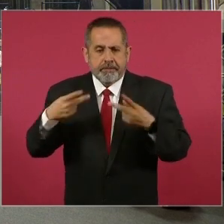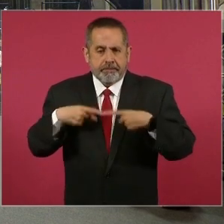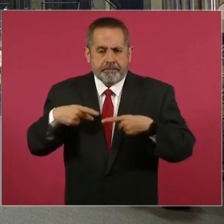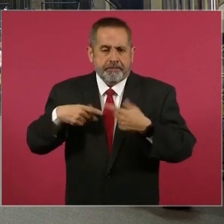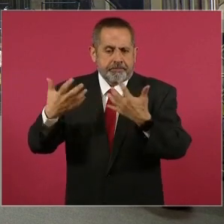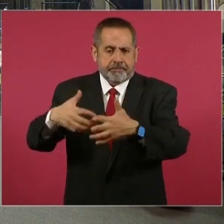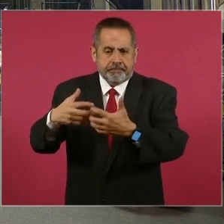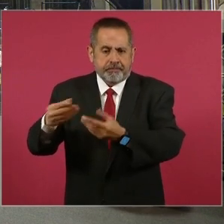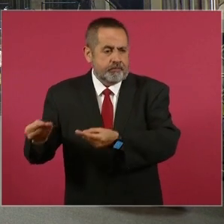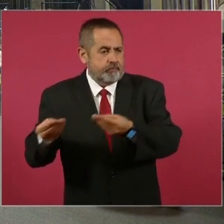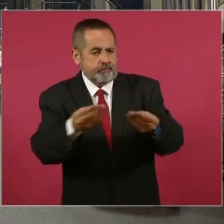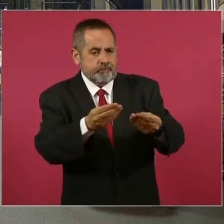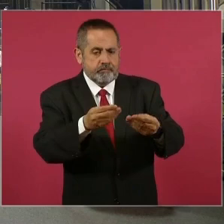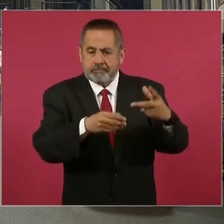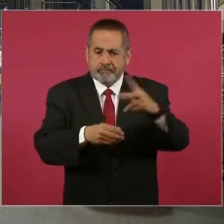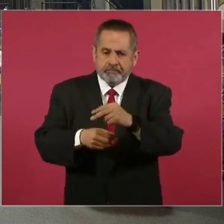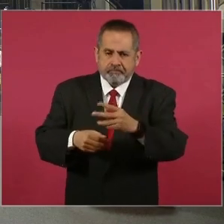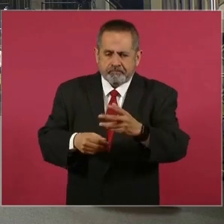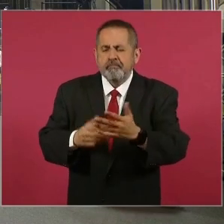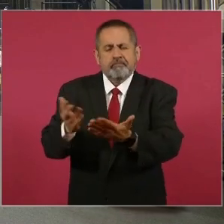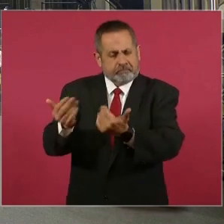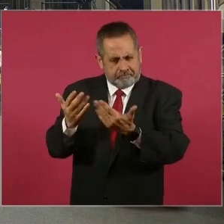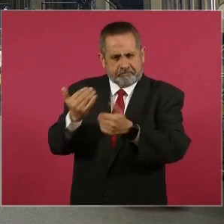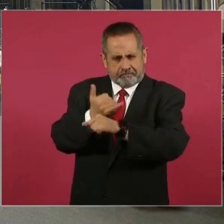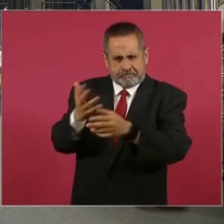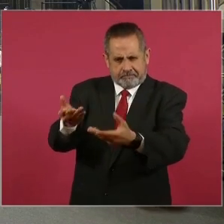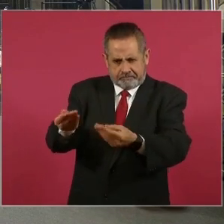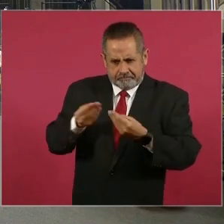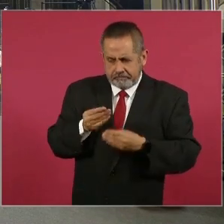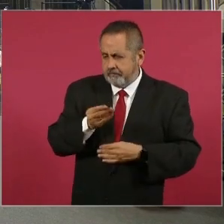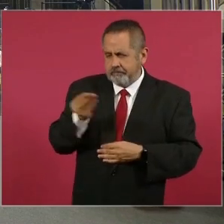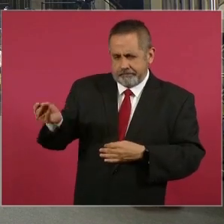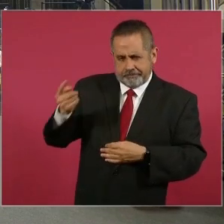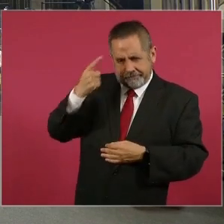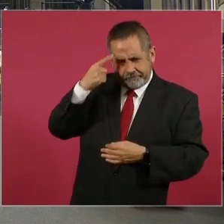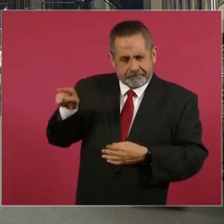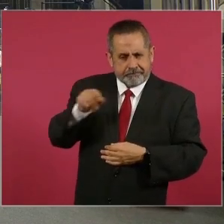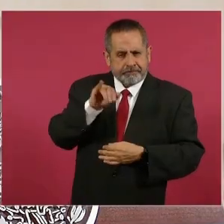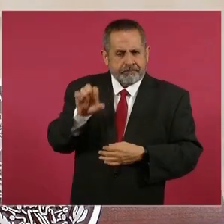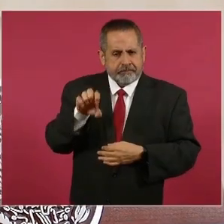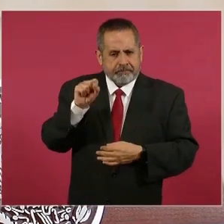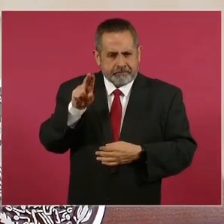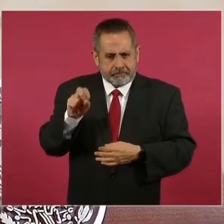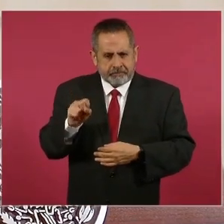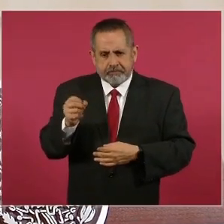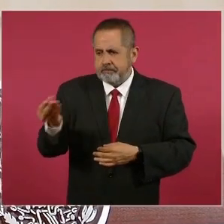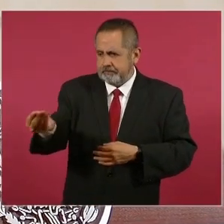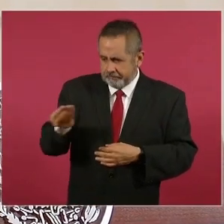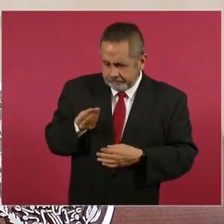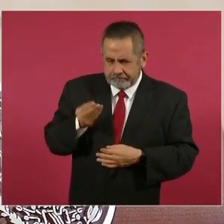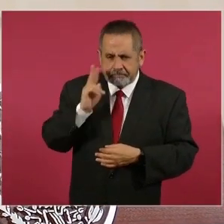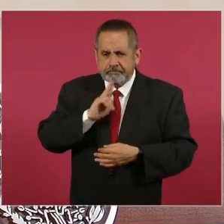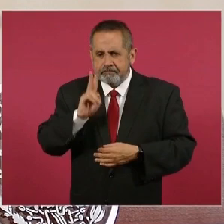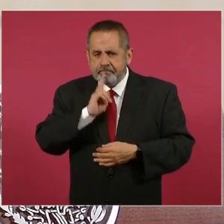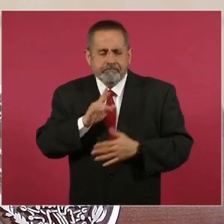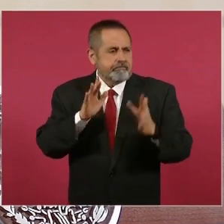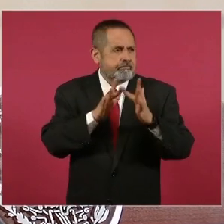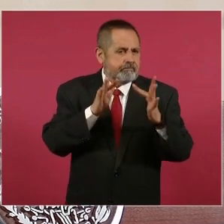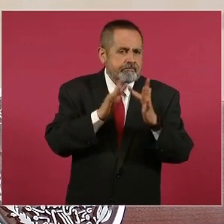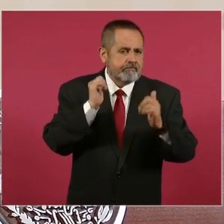que nos entregues la la información con Jesús y a ver si